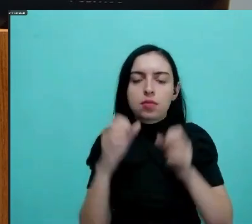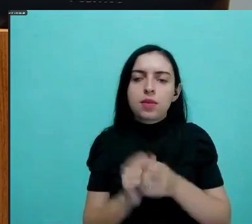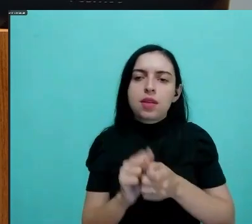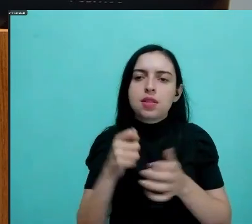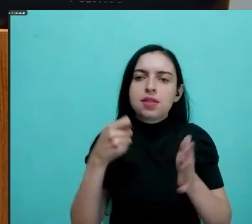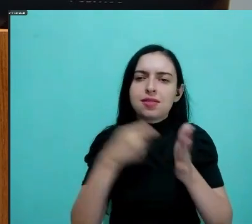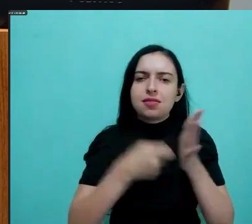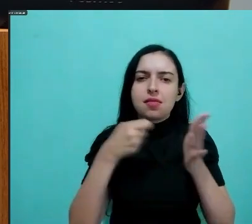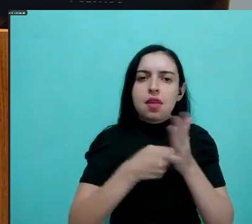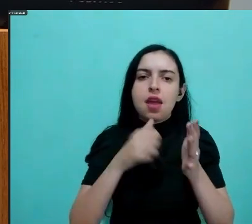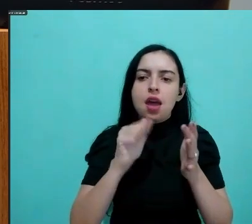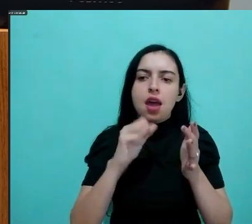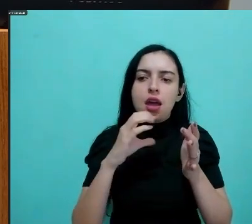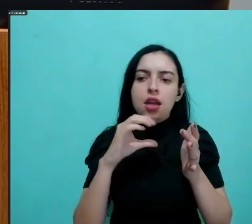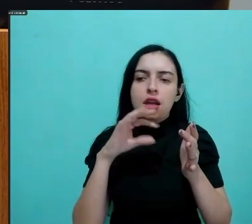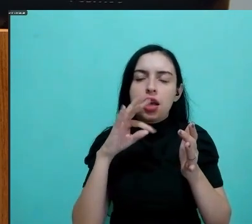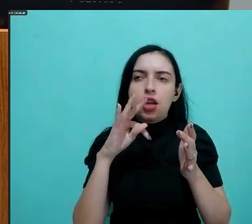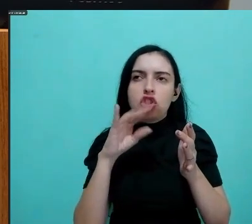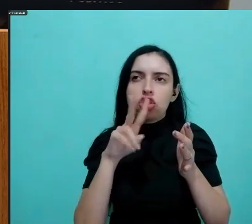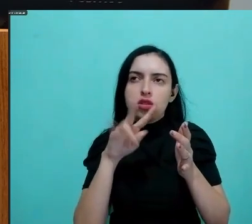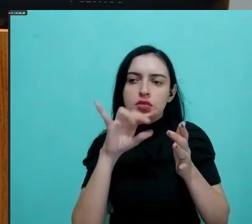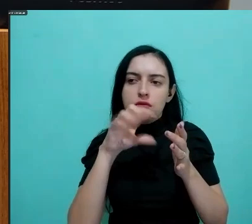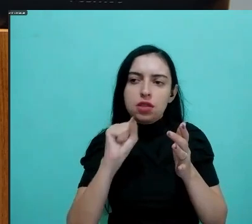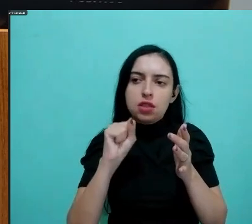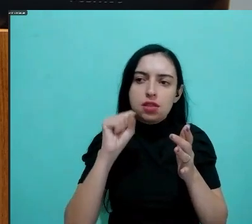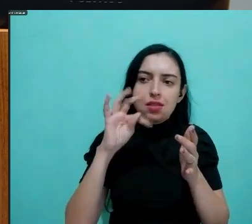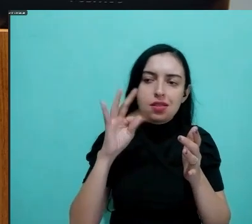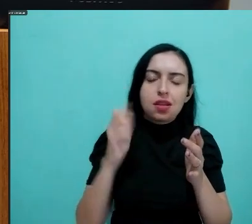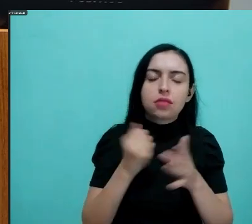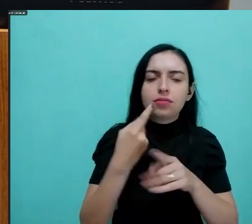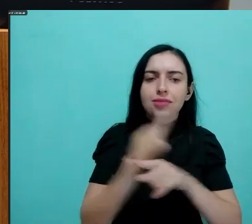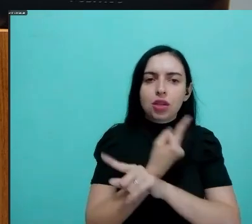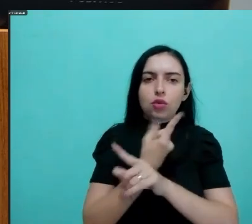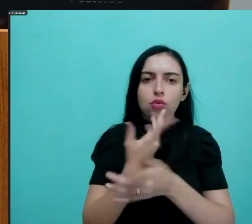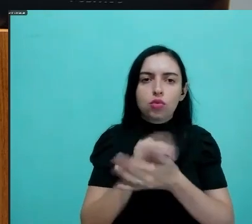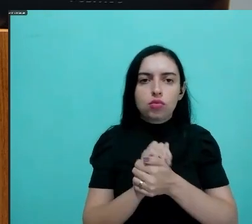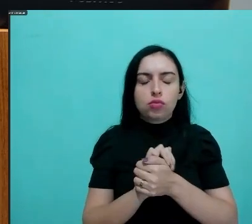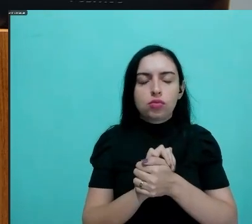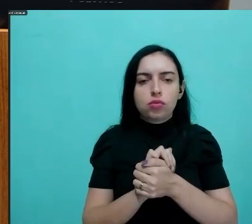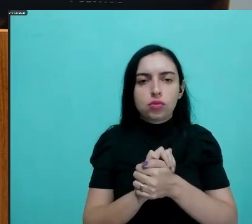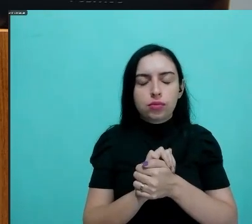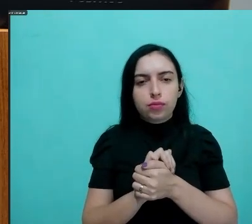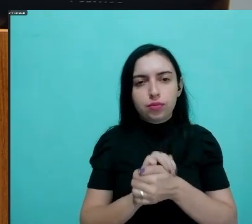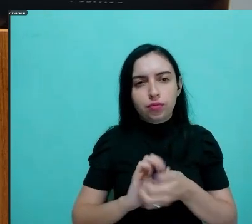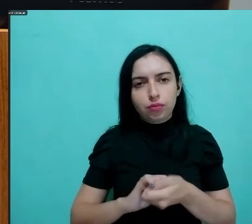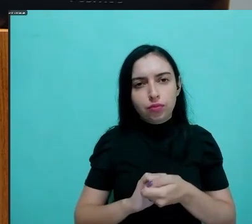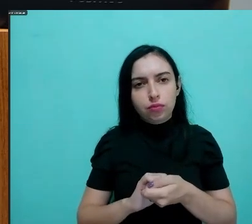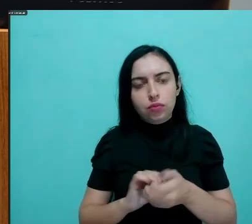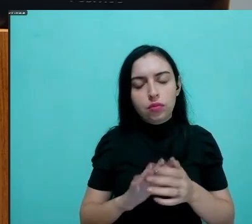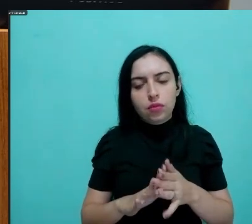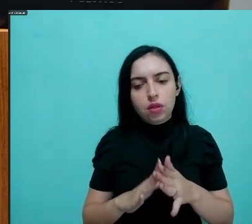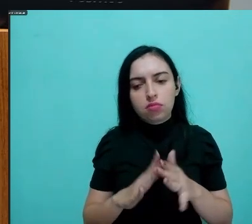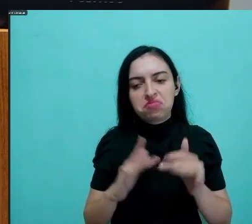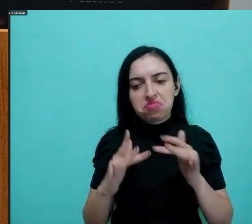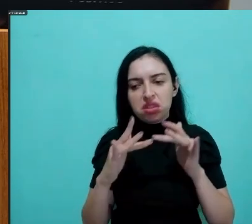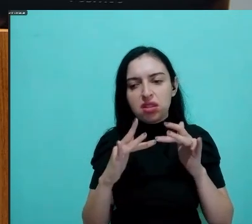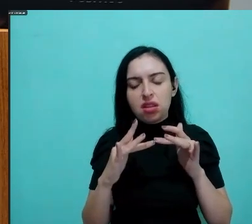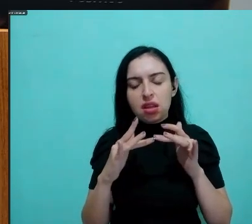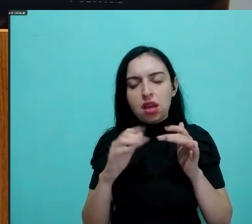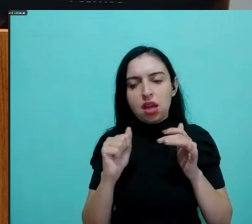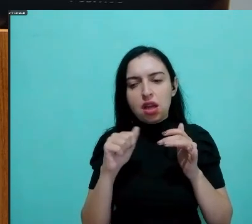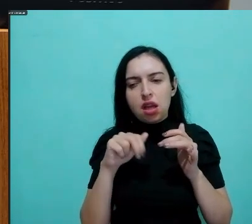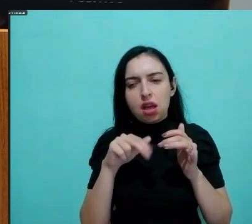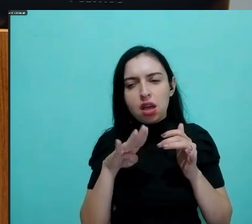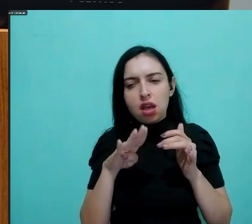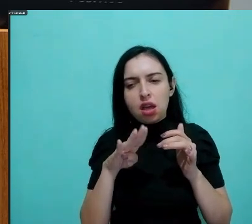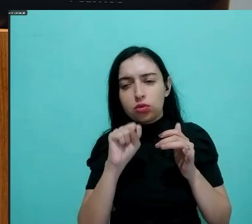y declarar la inconstitucionalidad de usos que unos consideraban abusivos de la Constitución